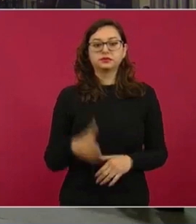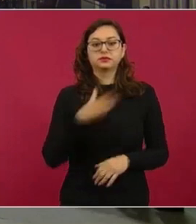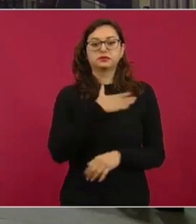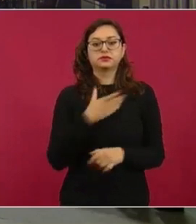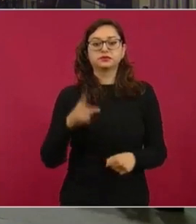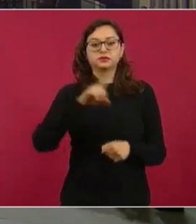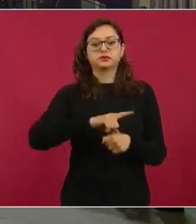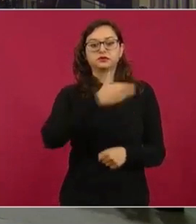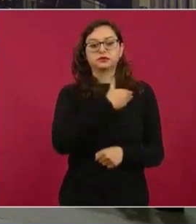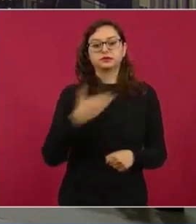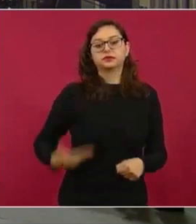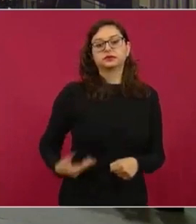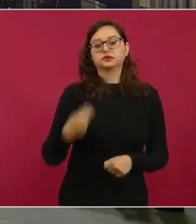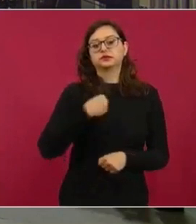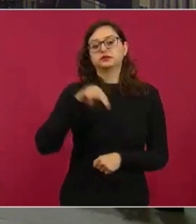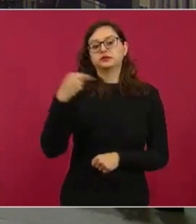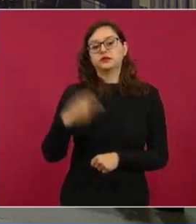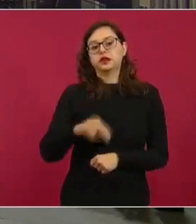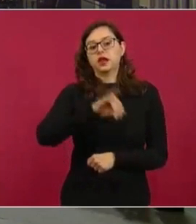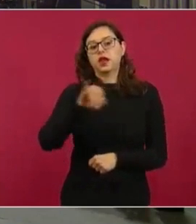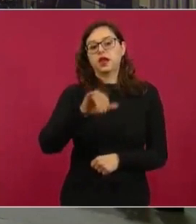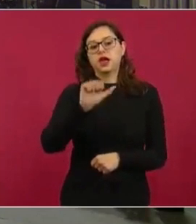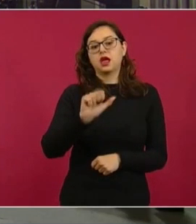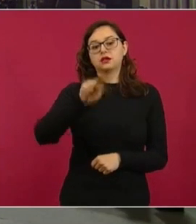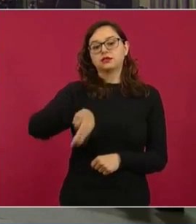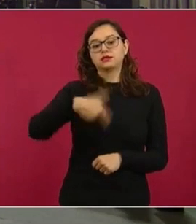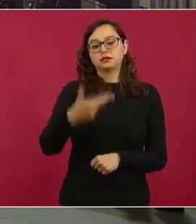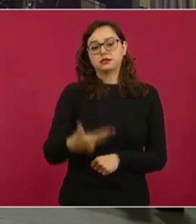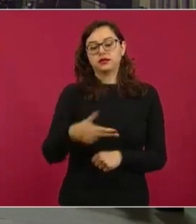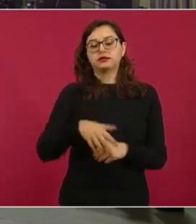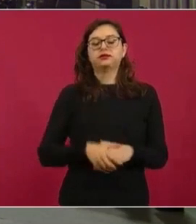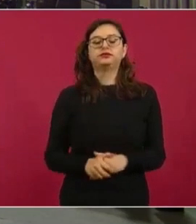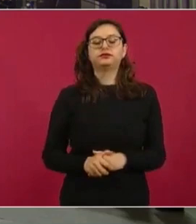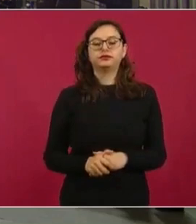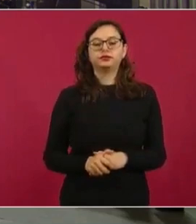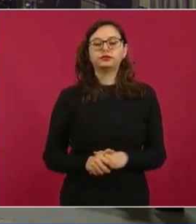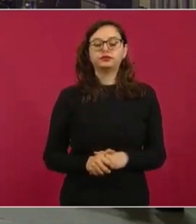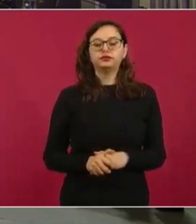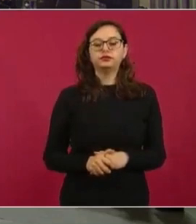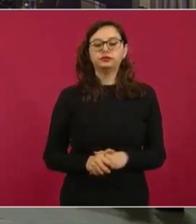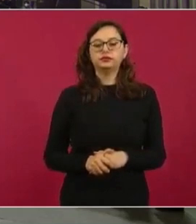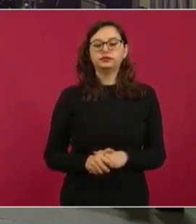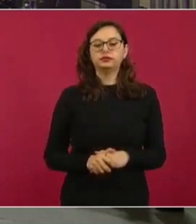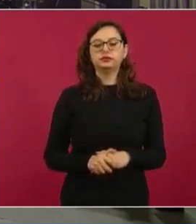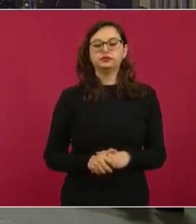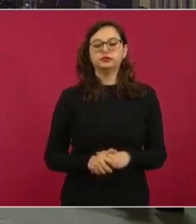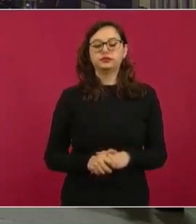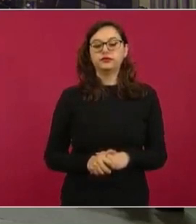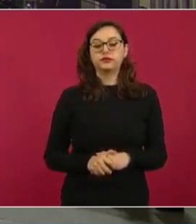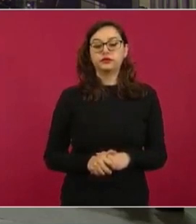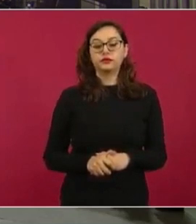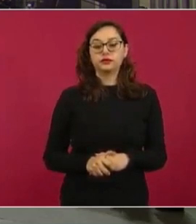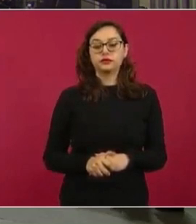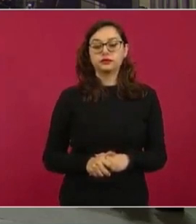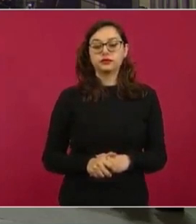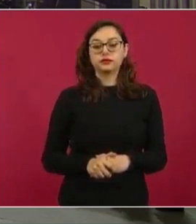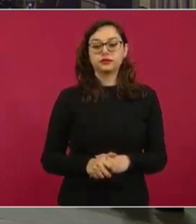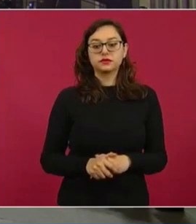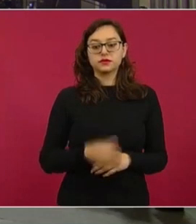Buenos días, presidente. Hans Salazar, de Noticiero en Redes. A propósito de estos temas que